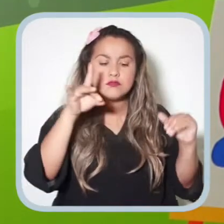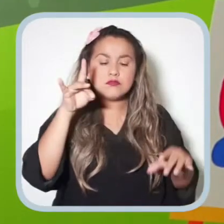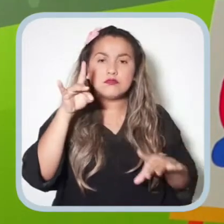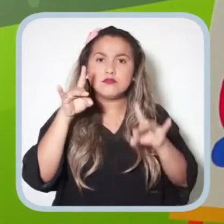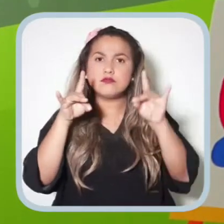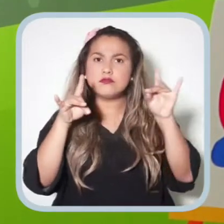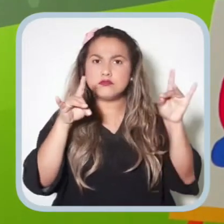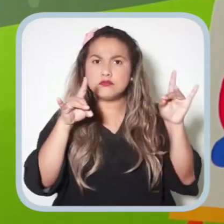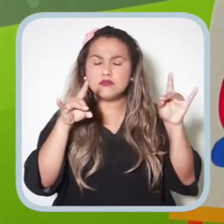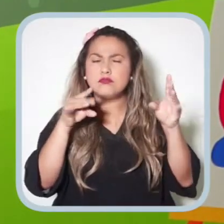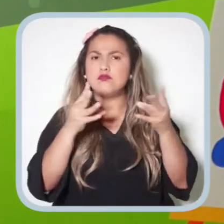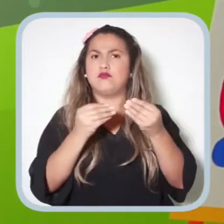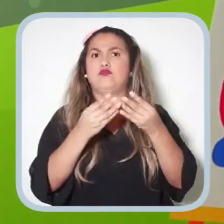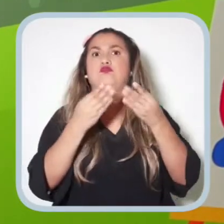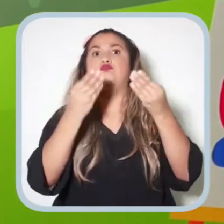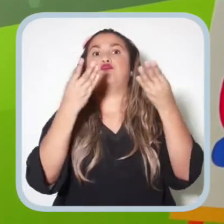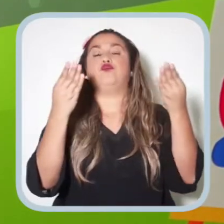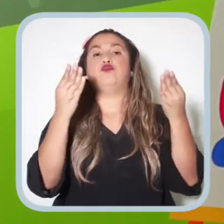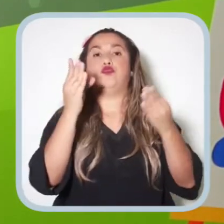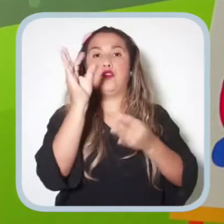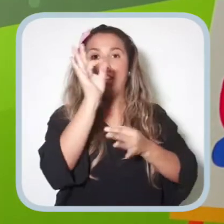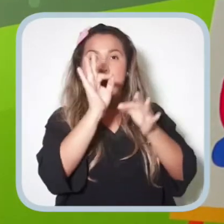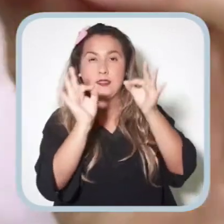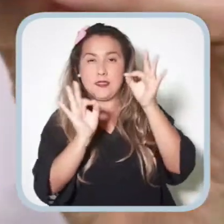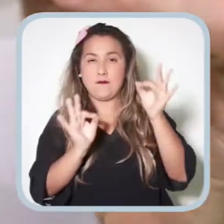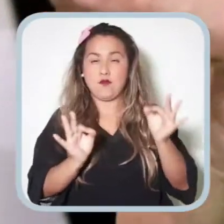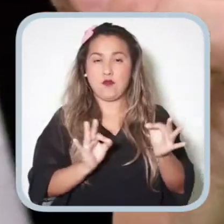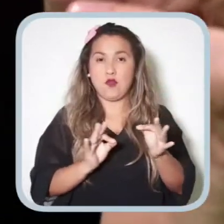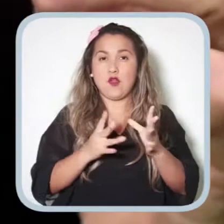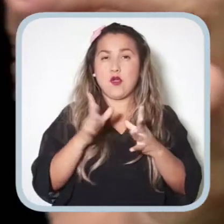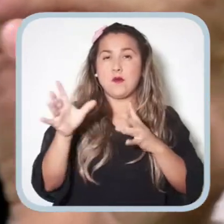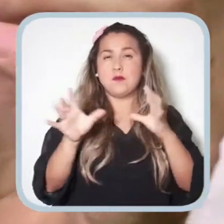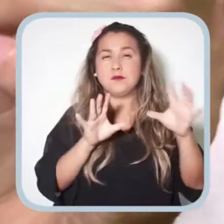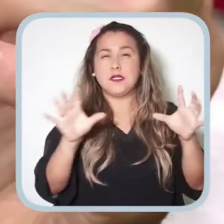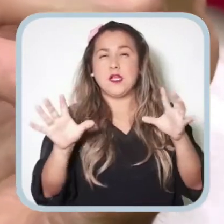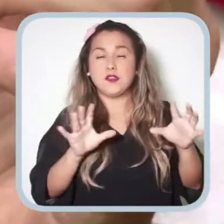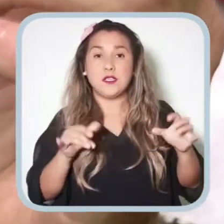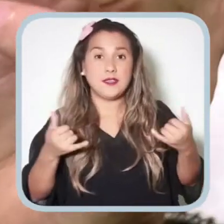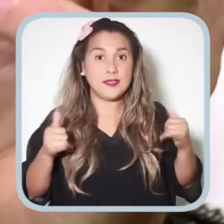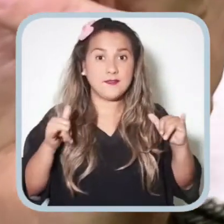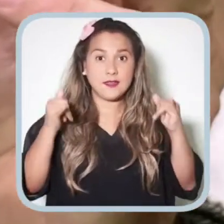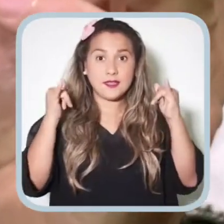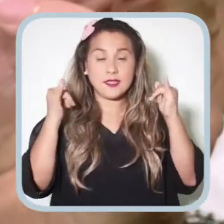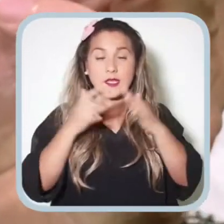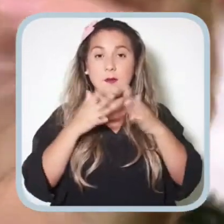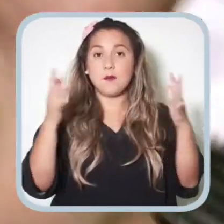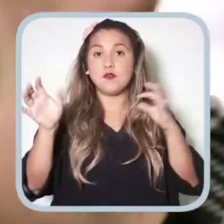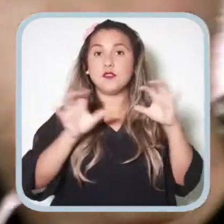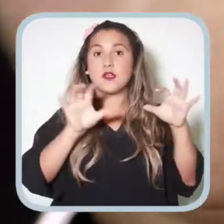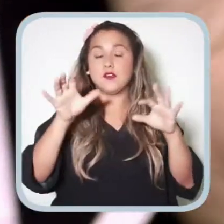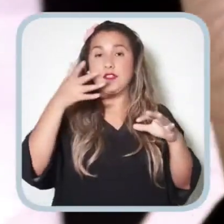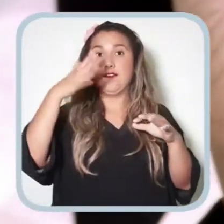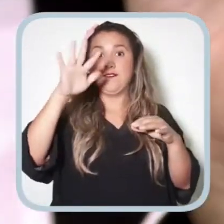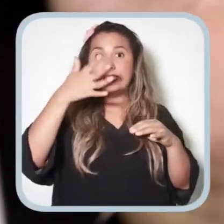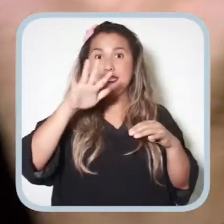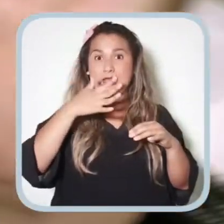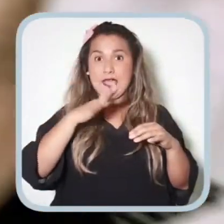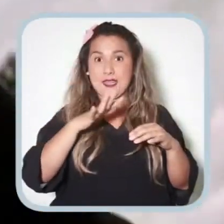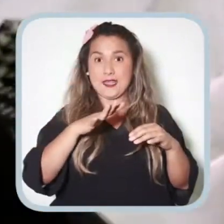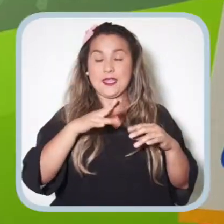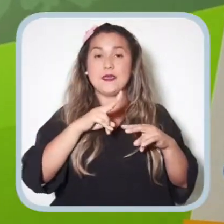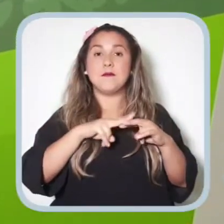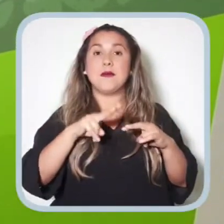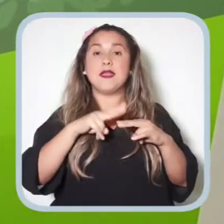muchas figuras y mucha pasamanería divertida, muchas cosas brillantes para hacer un gorro